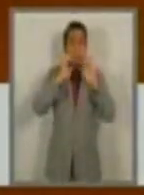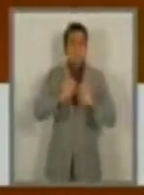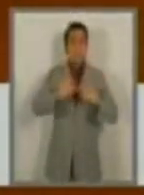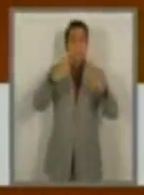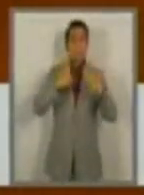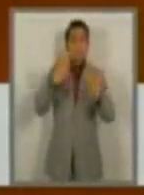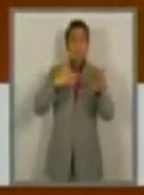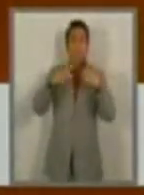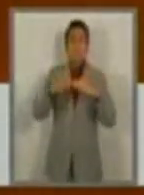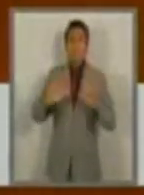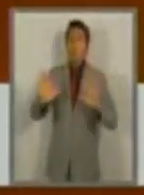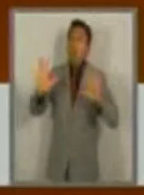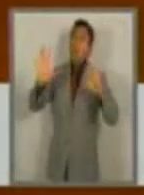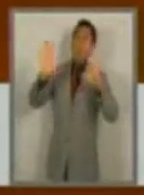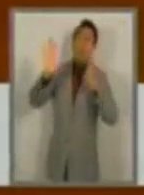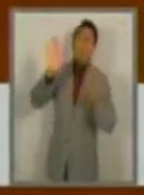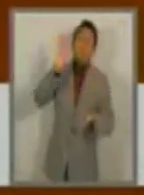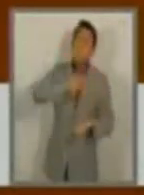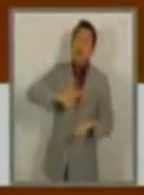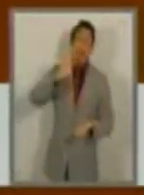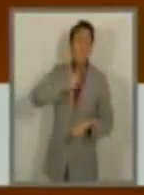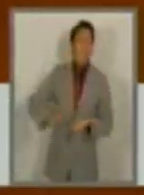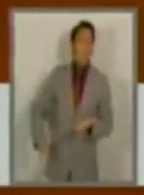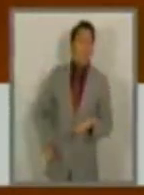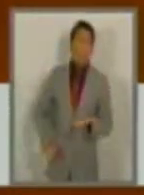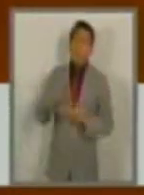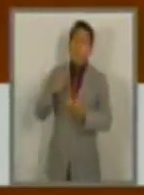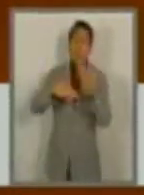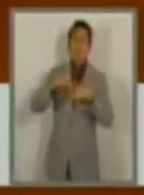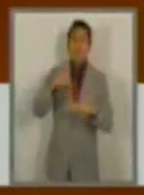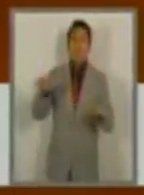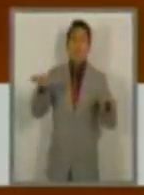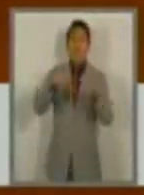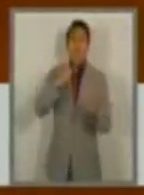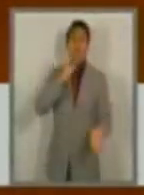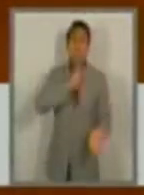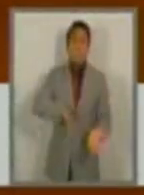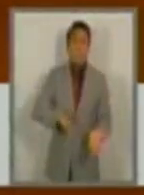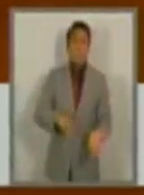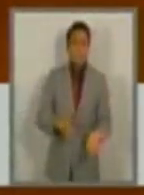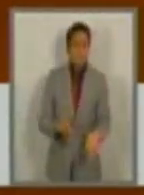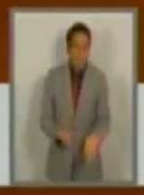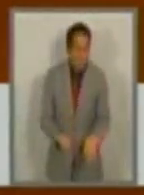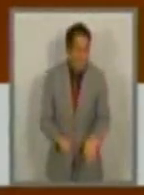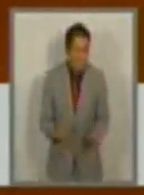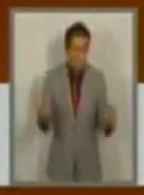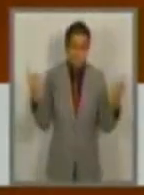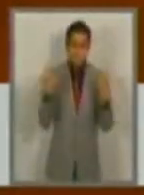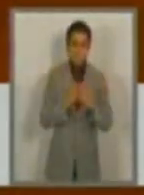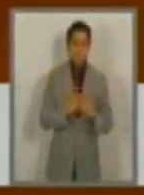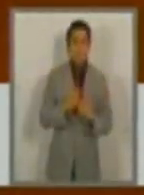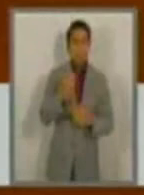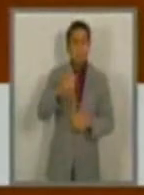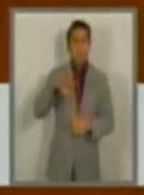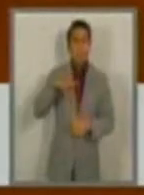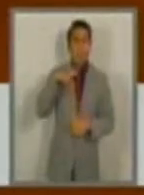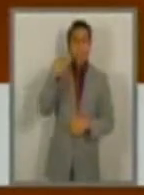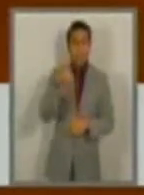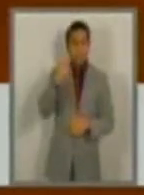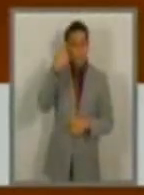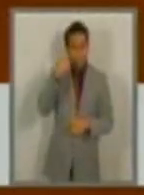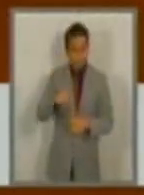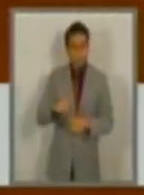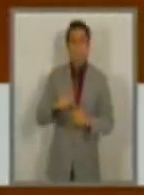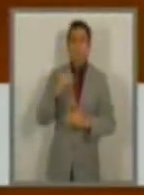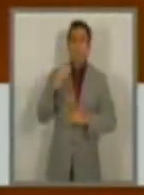promoción de algún servidor público. Este es un buen esfuerzo, es un gran paso para ir caminando a ejercicios